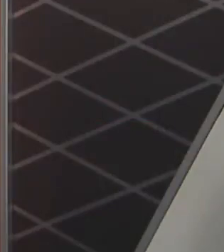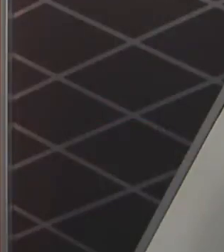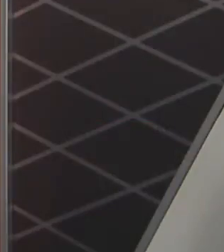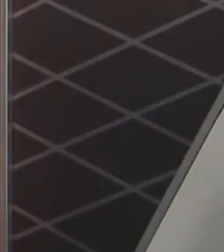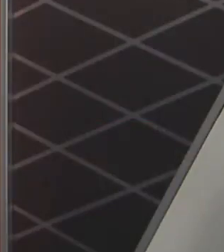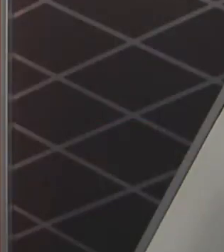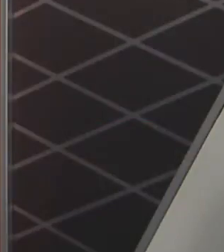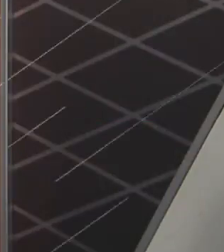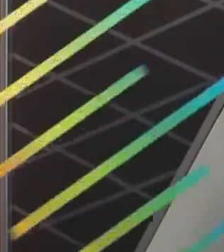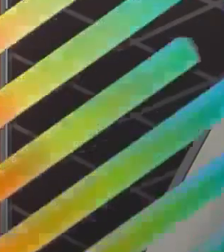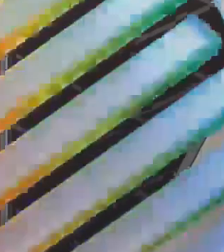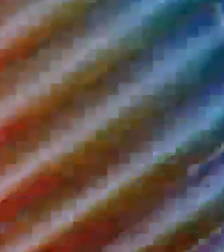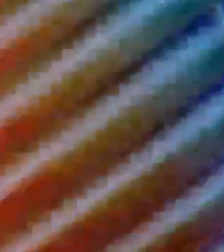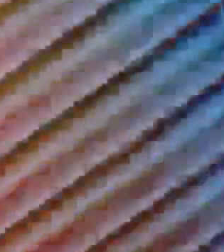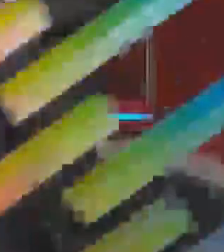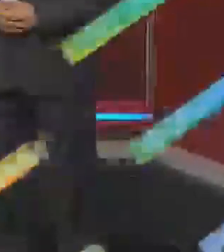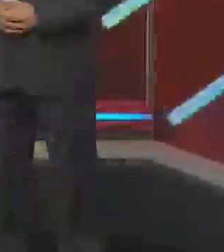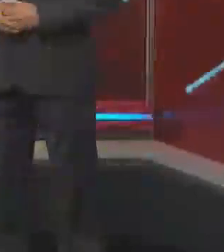Diaguita.